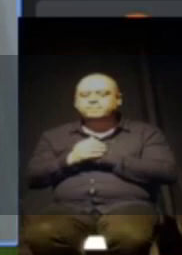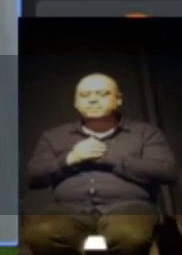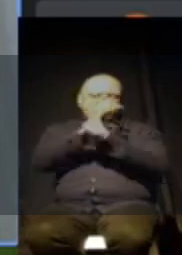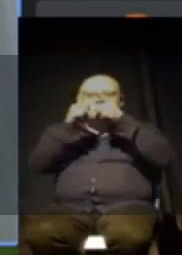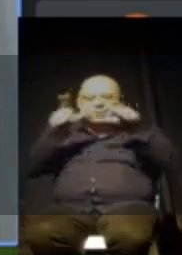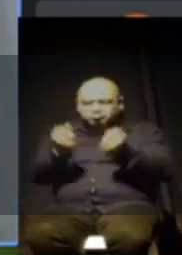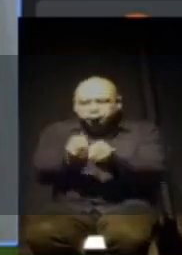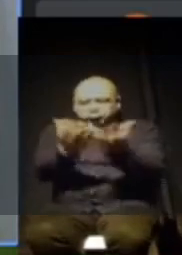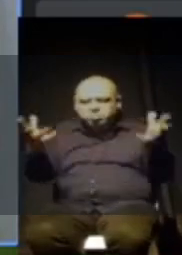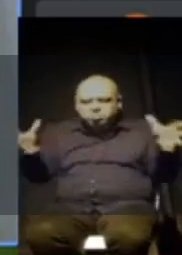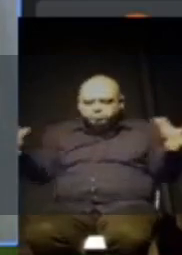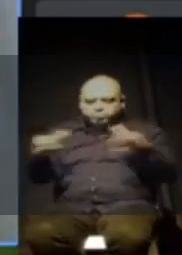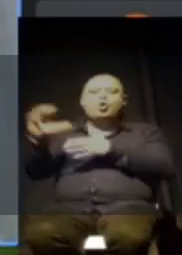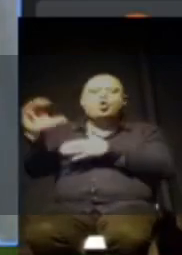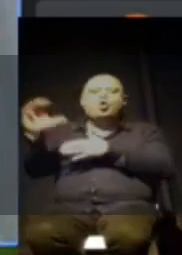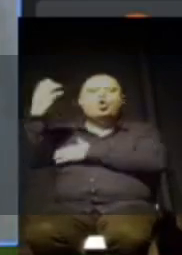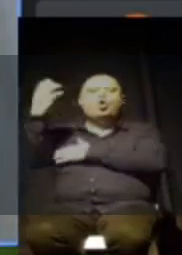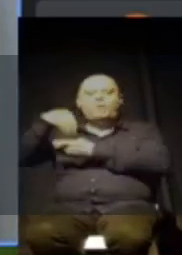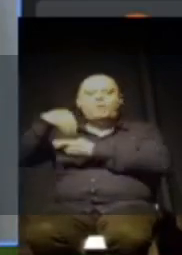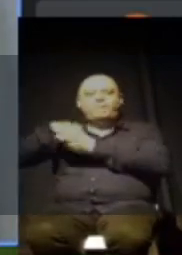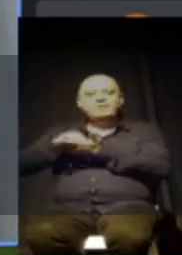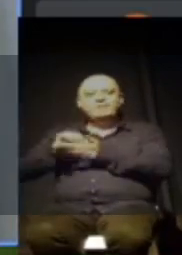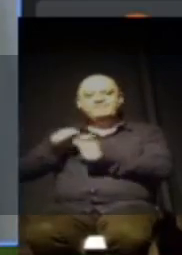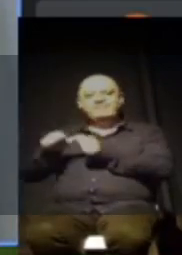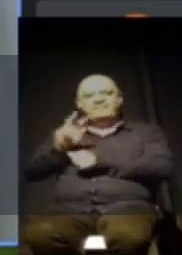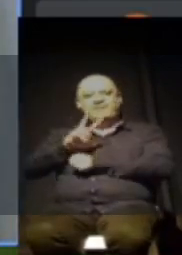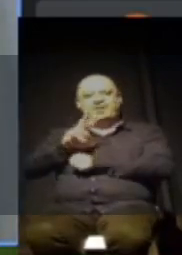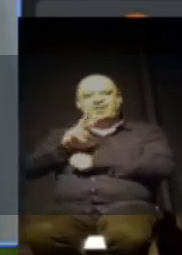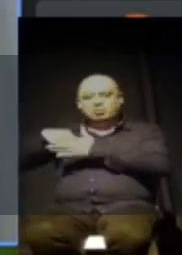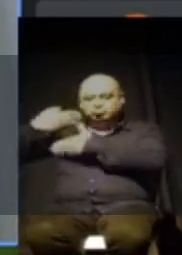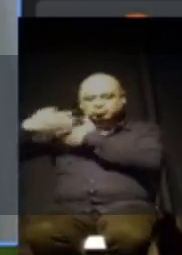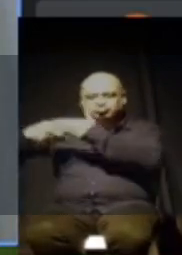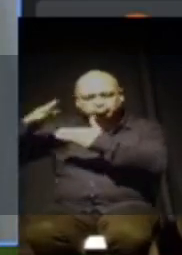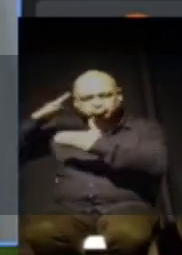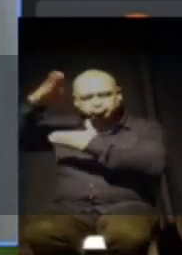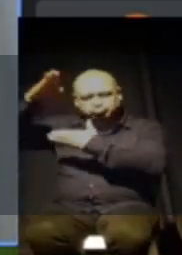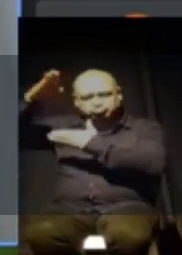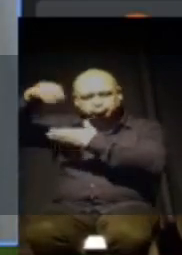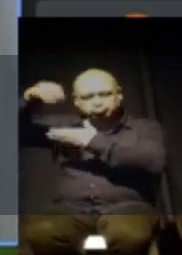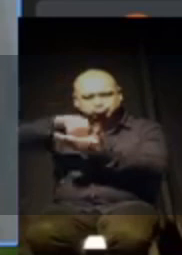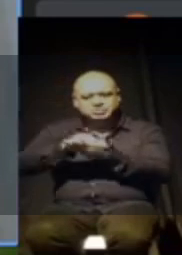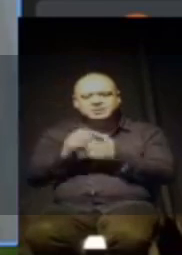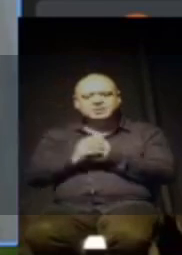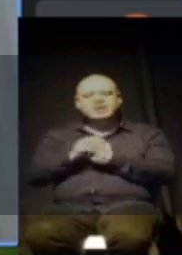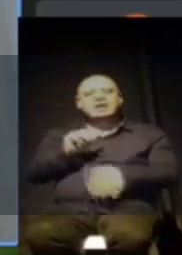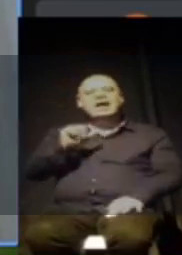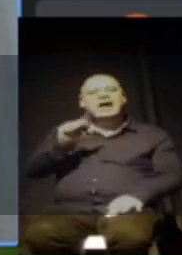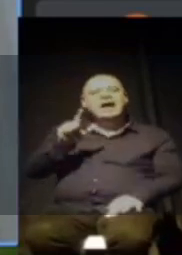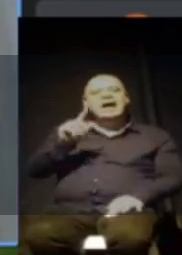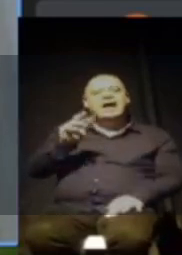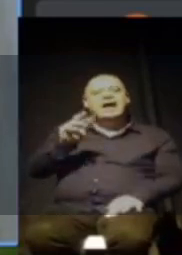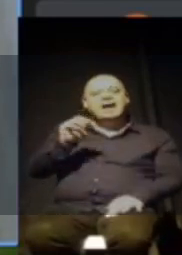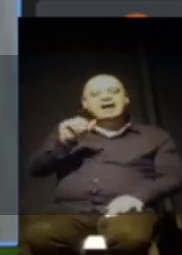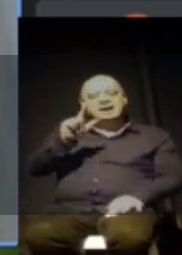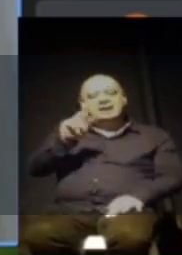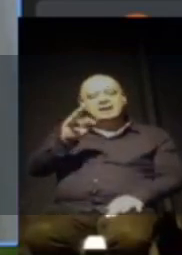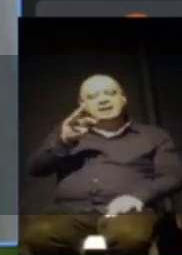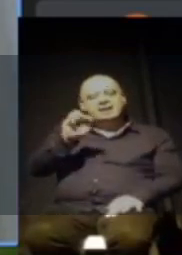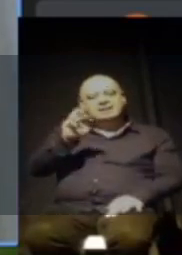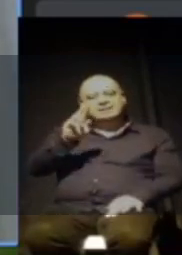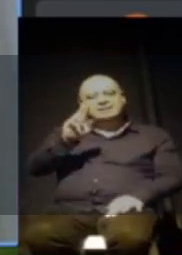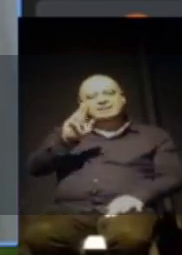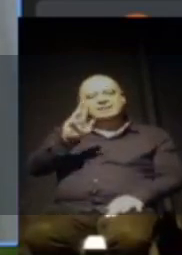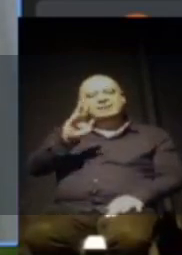o la alterculturalidad como posibilidades para la Colombia del siglo XXI. El arte, alterlingüismo emana de